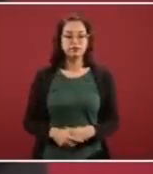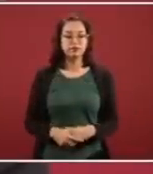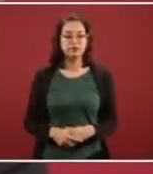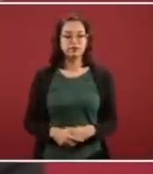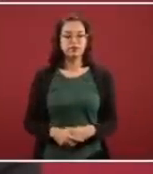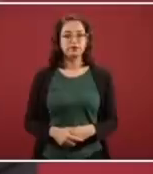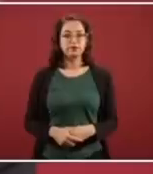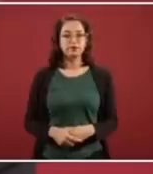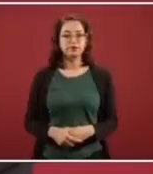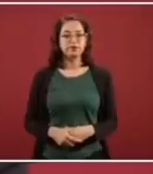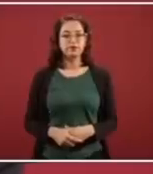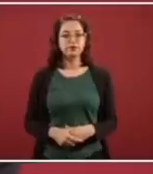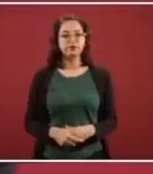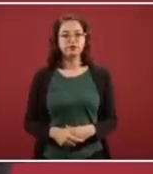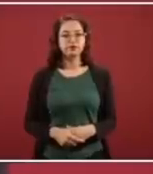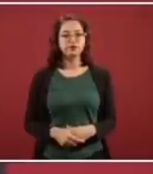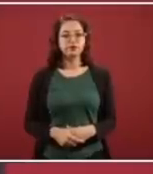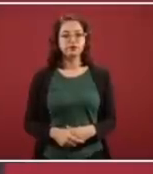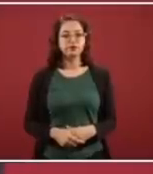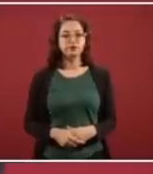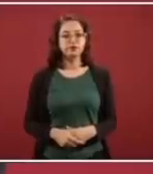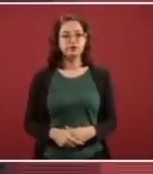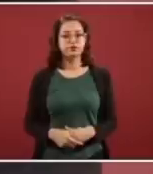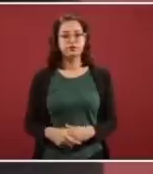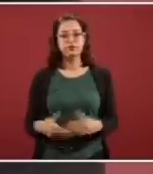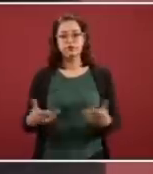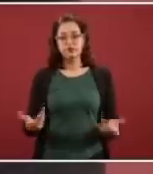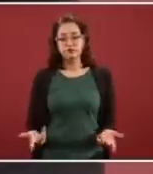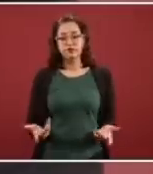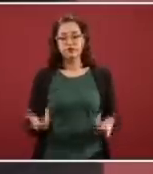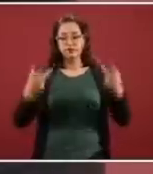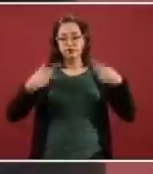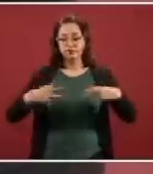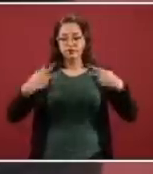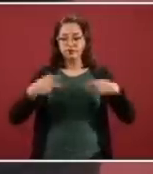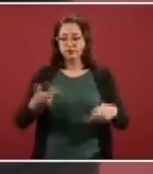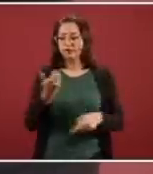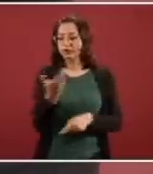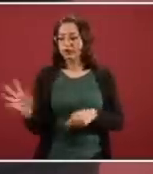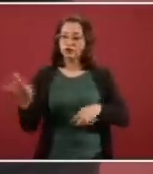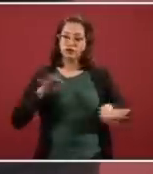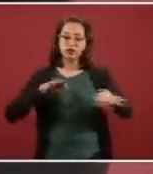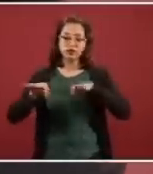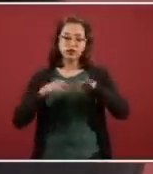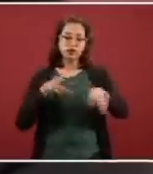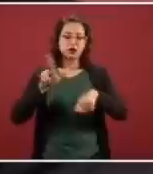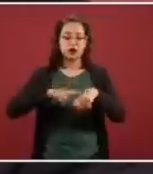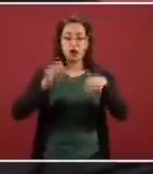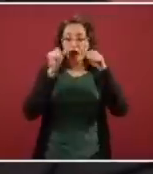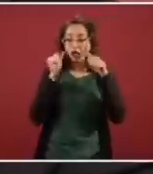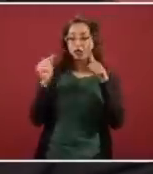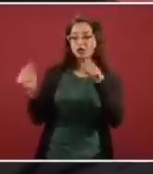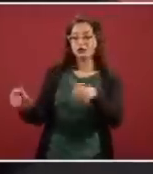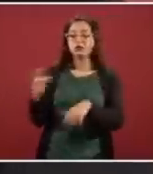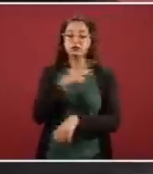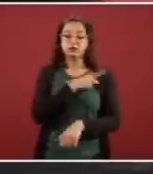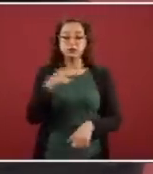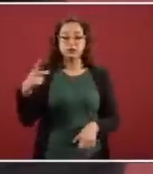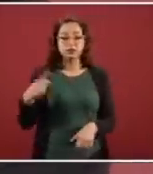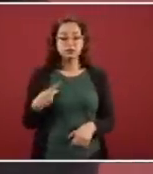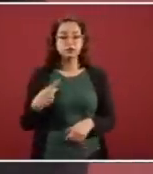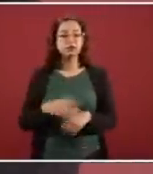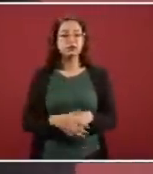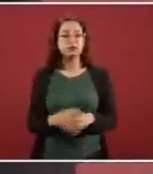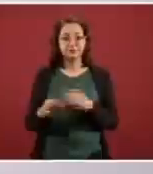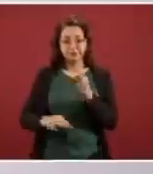el que tienen que ser tomados en cuenta los trabajadores, que no pueden firmar los